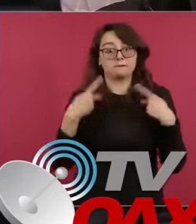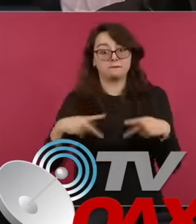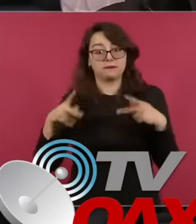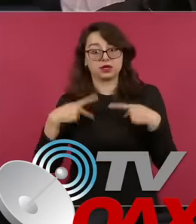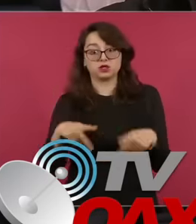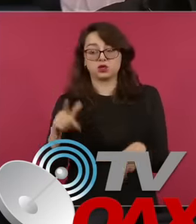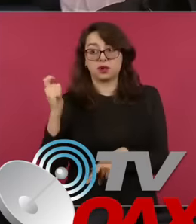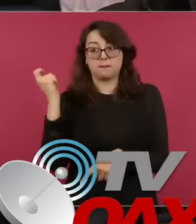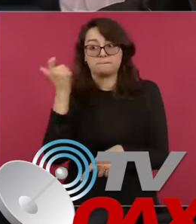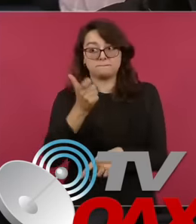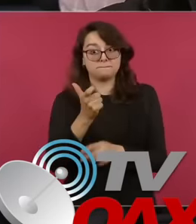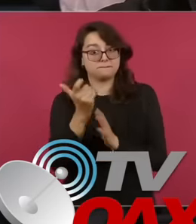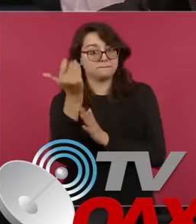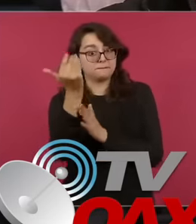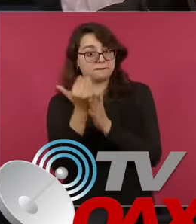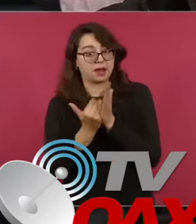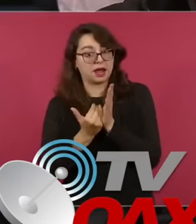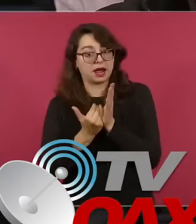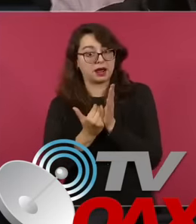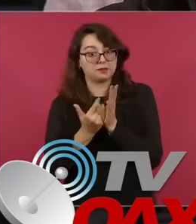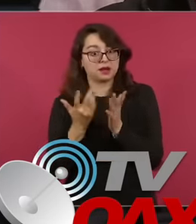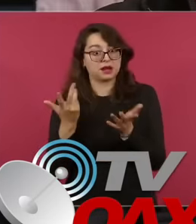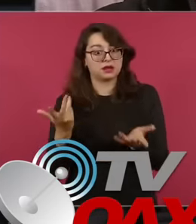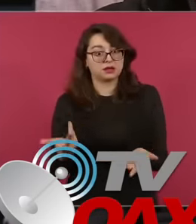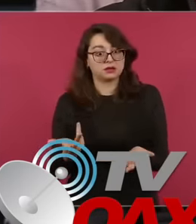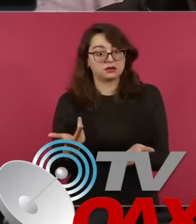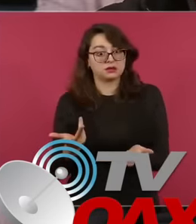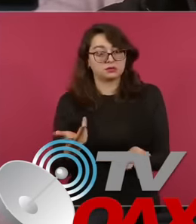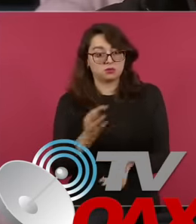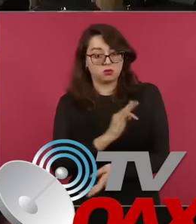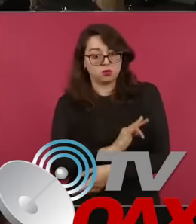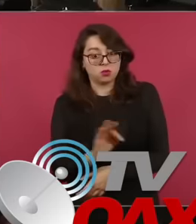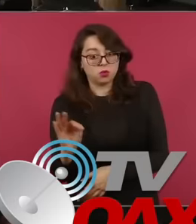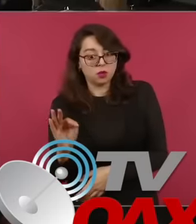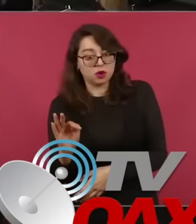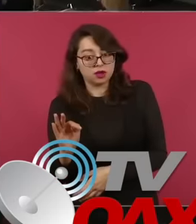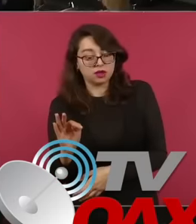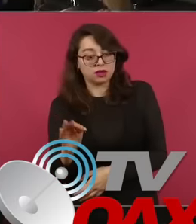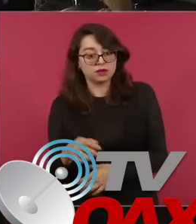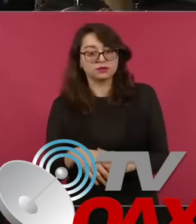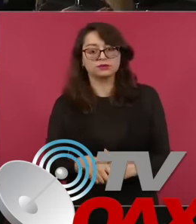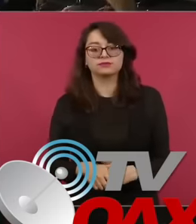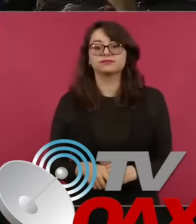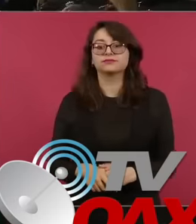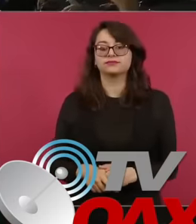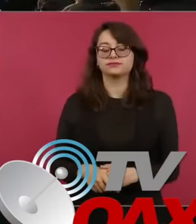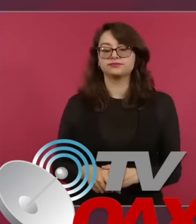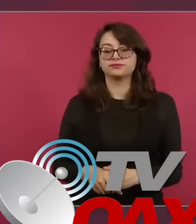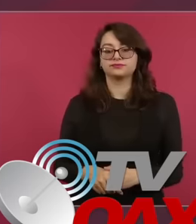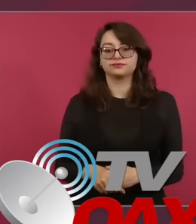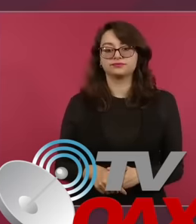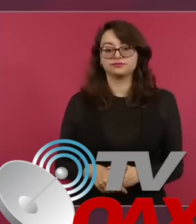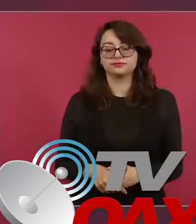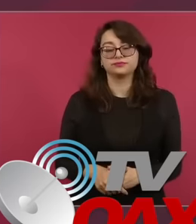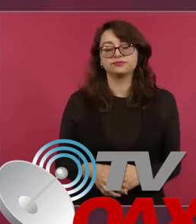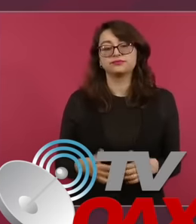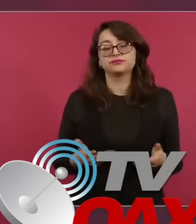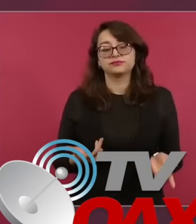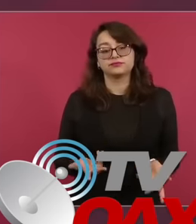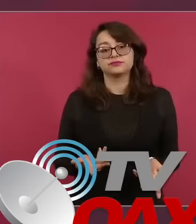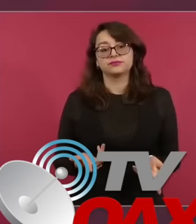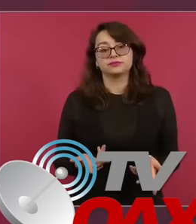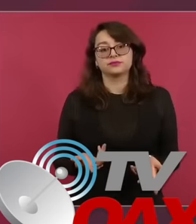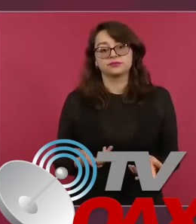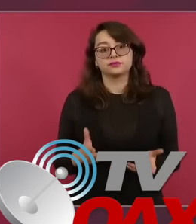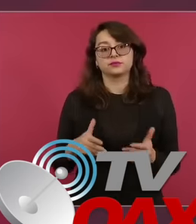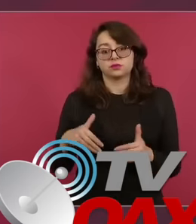viable a manera de que se pueda seguir transportando pasajeros y carga, presidente? Es una decisión que tienen que tomar